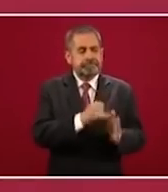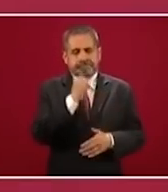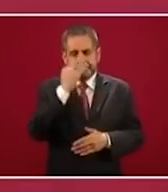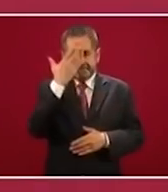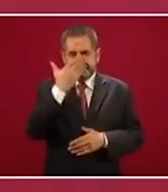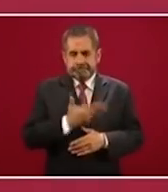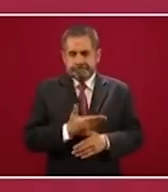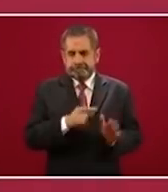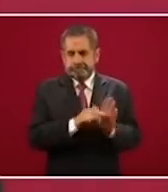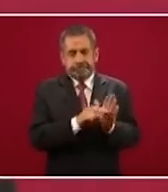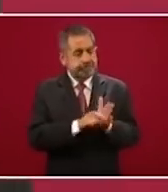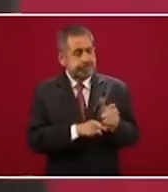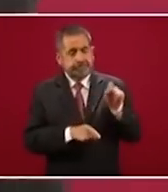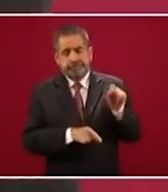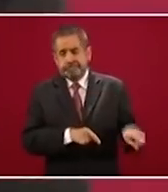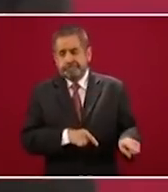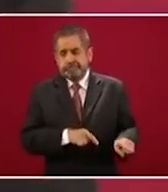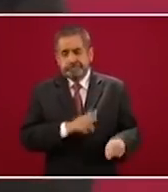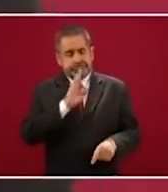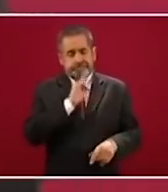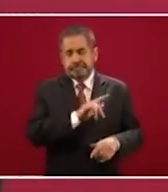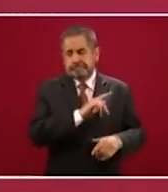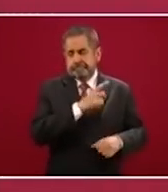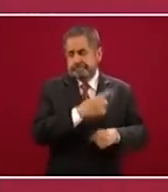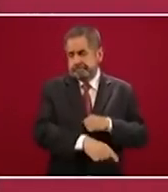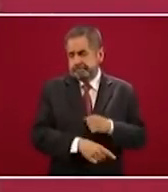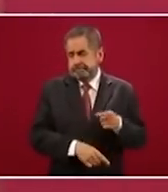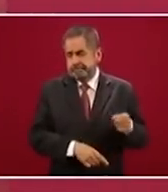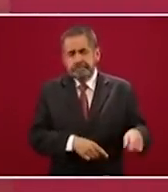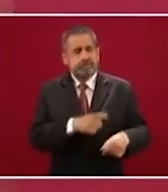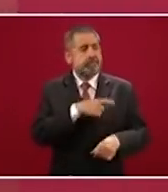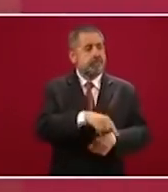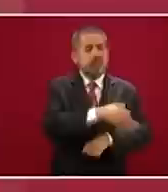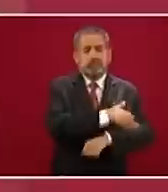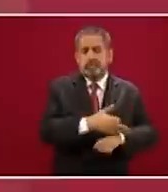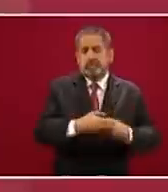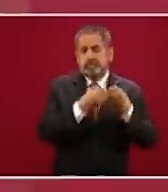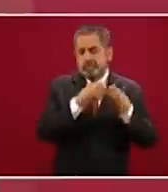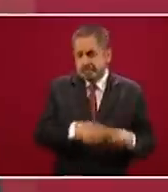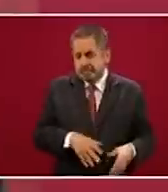se hacen daño ellos mismos, le hacen daño a sus familias,